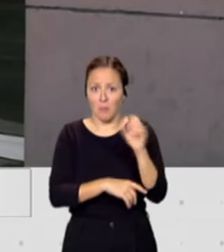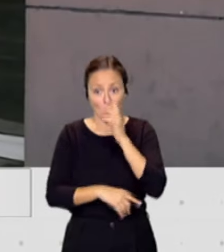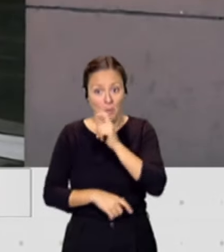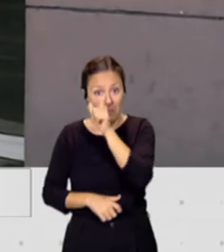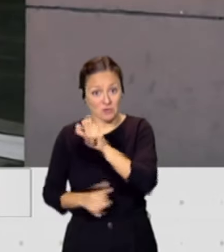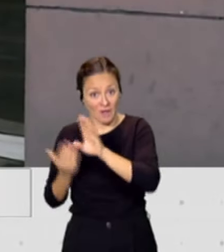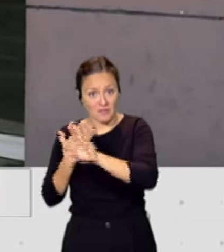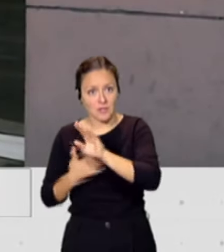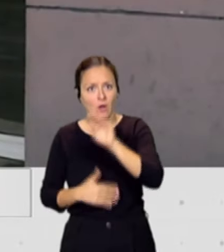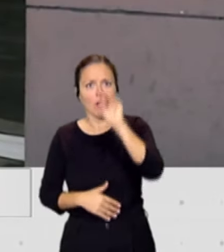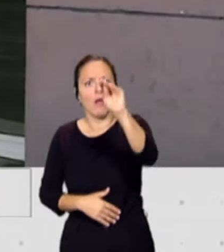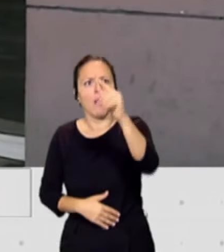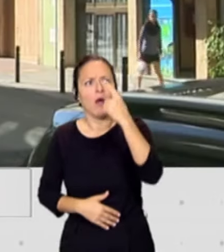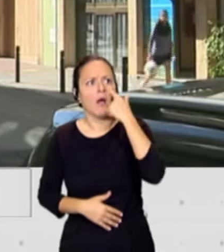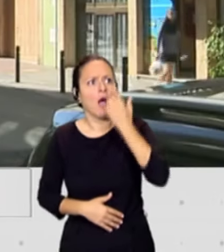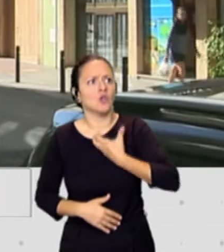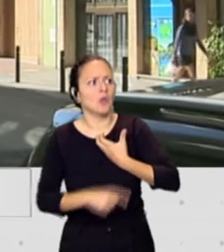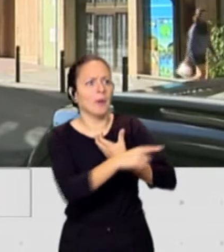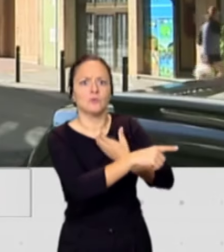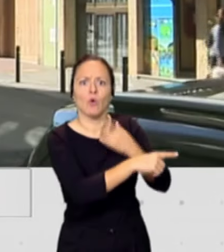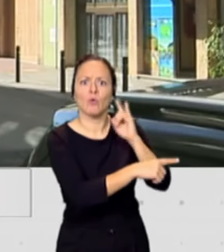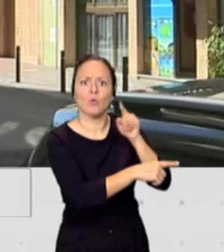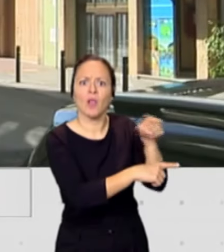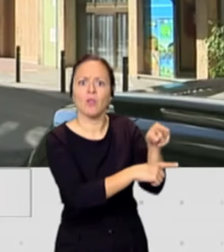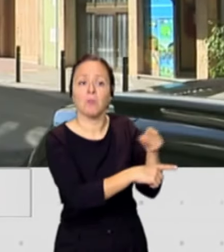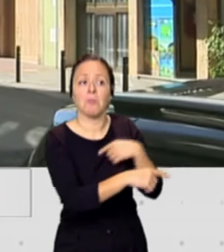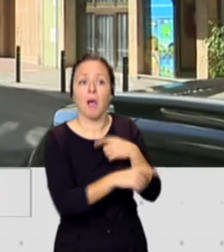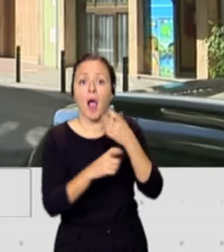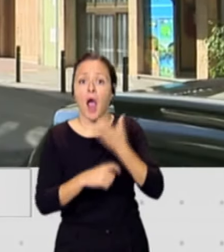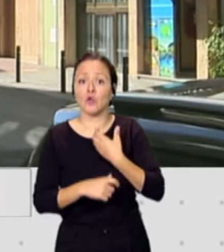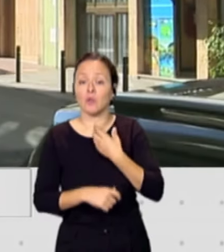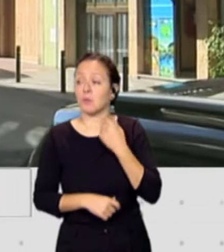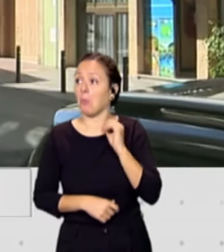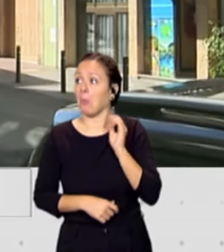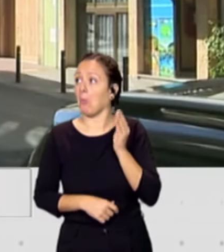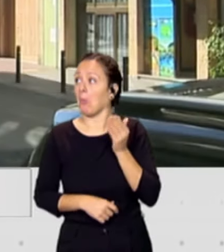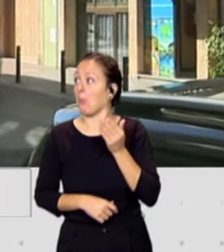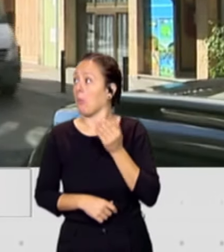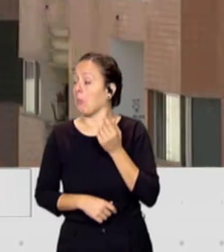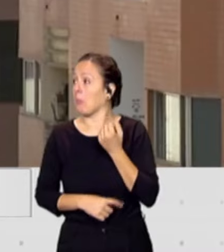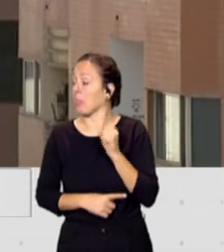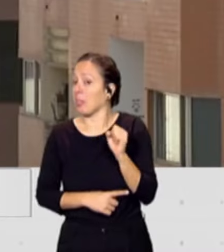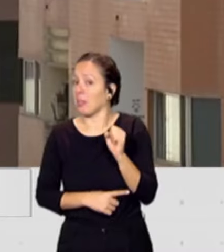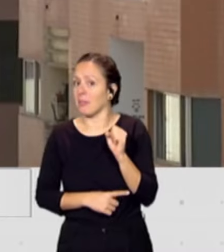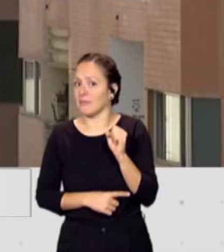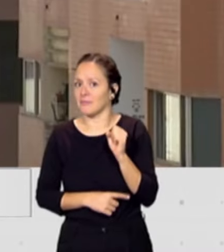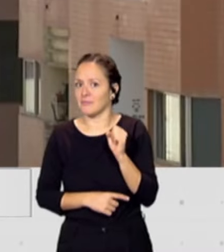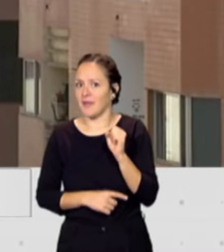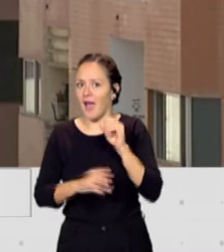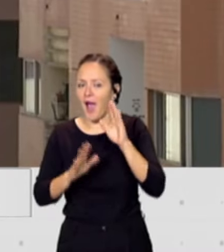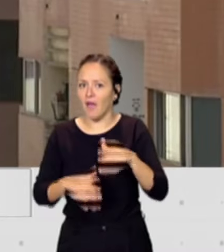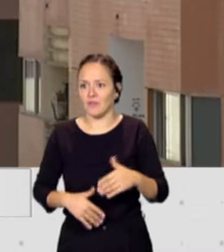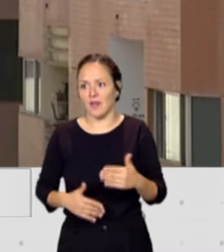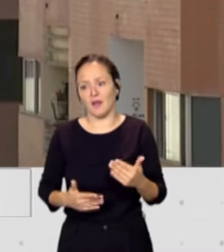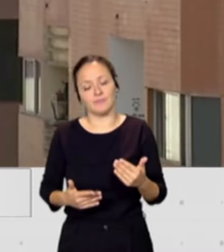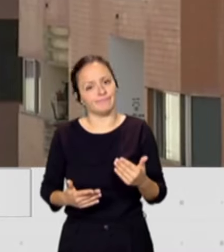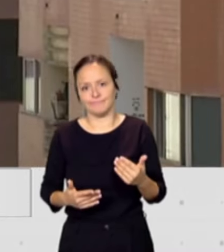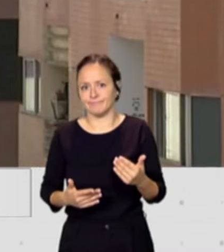del ruido de su zona el ayuntamiento hace casi unzo del tema y entonces lógicamente la salidas